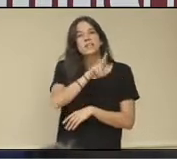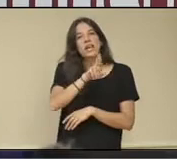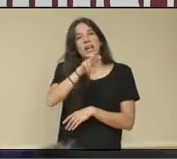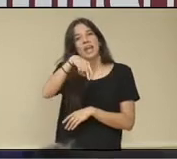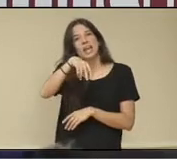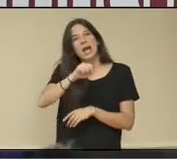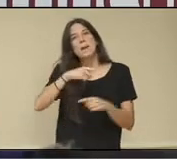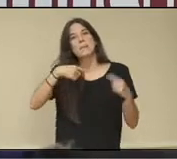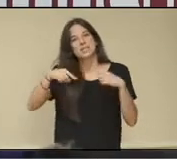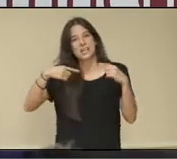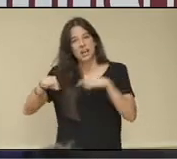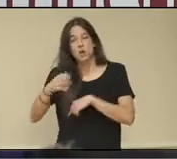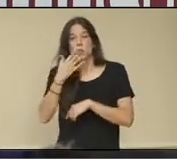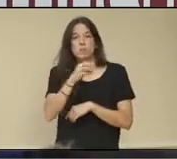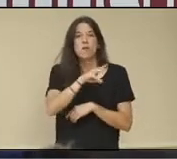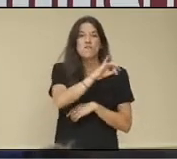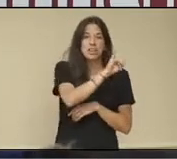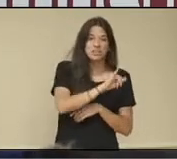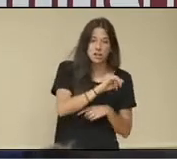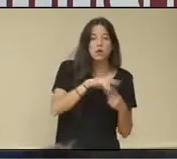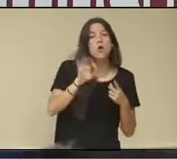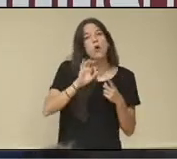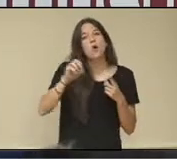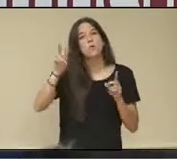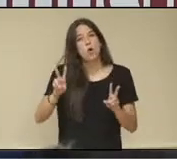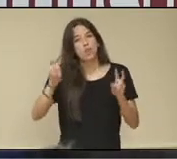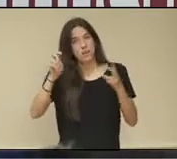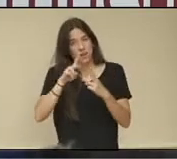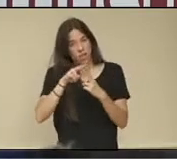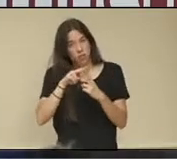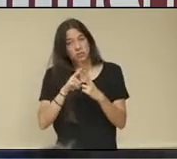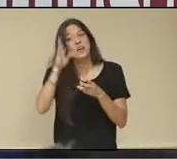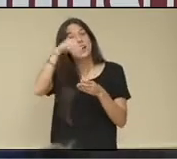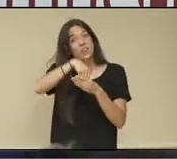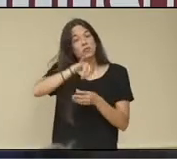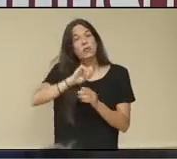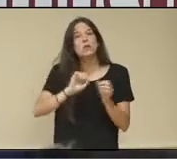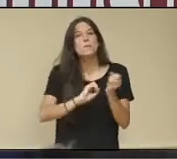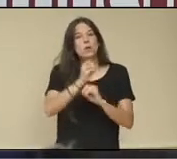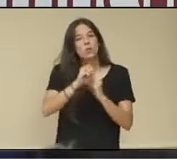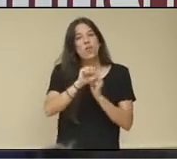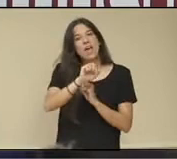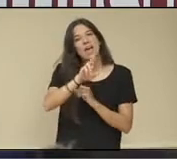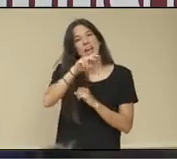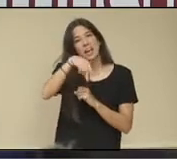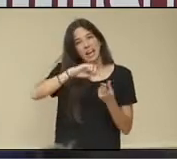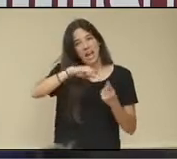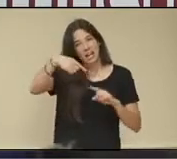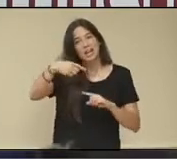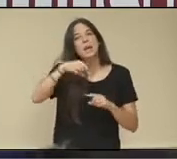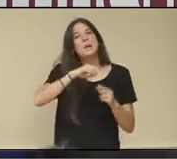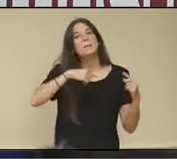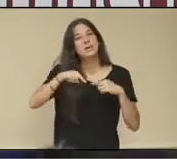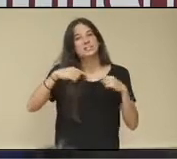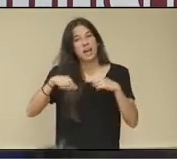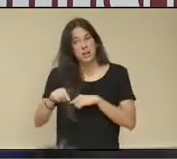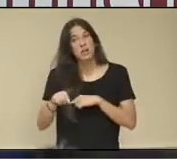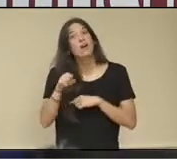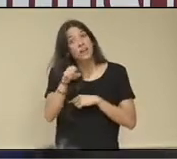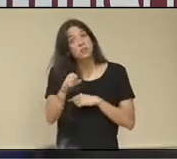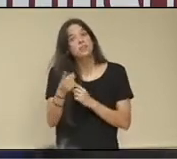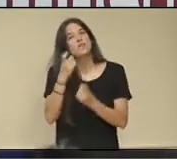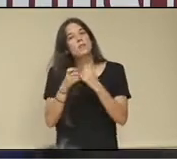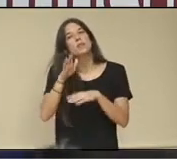la de Pfizer o la de Moderna, que contienen una molécula de ARN mensajero, que es la